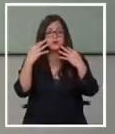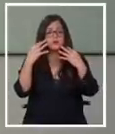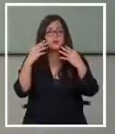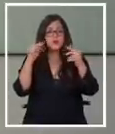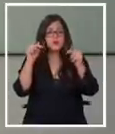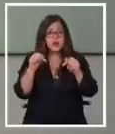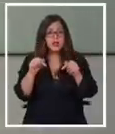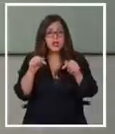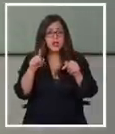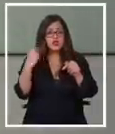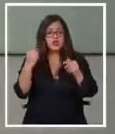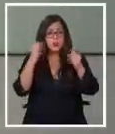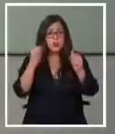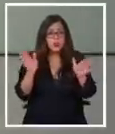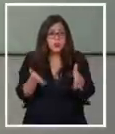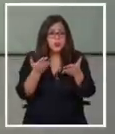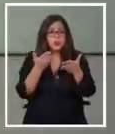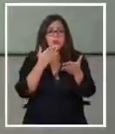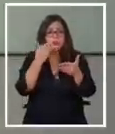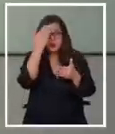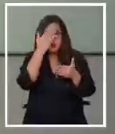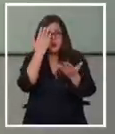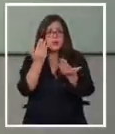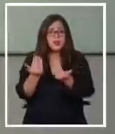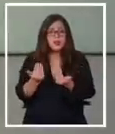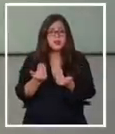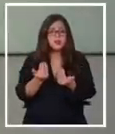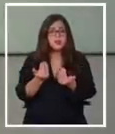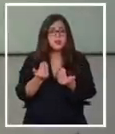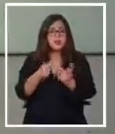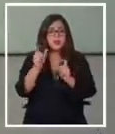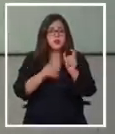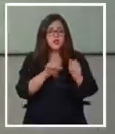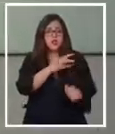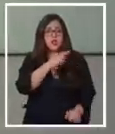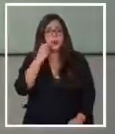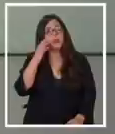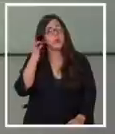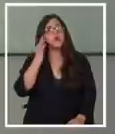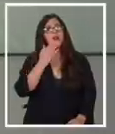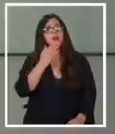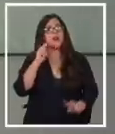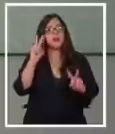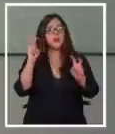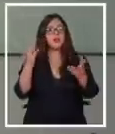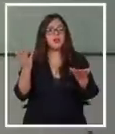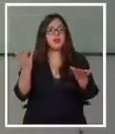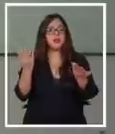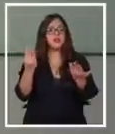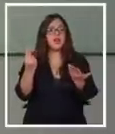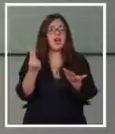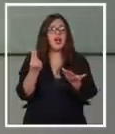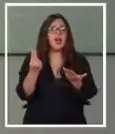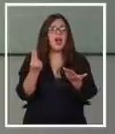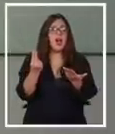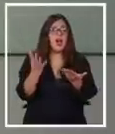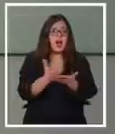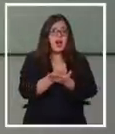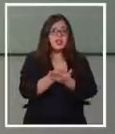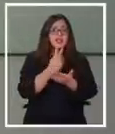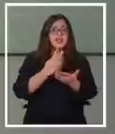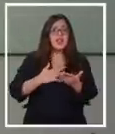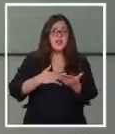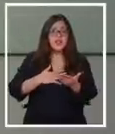nosotros impulsamos y nos preocupemos de las necesidades de los chilenos distintas por ejemplo las alzas del costo de la vida o la seguridad no me cabe ninguna duda que esa percepción